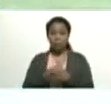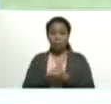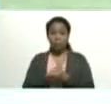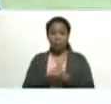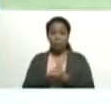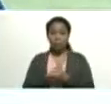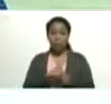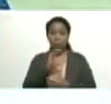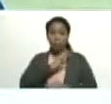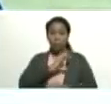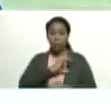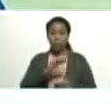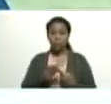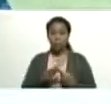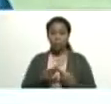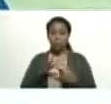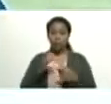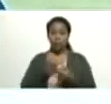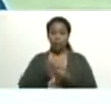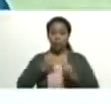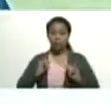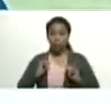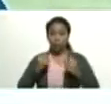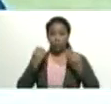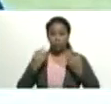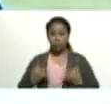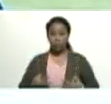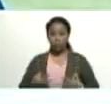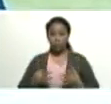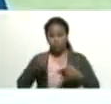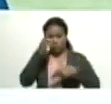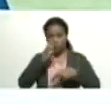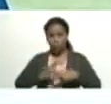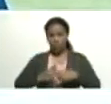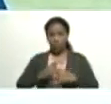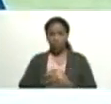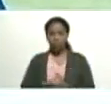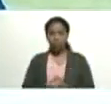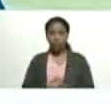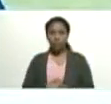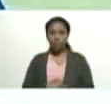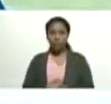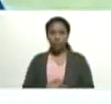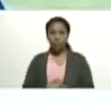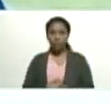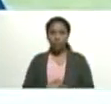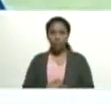Con soberanía, con independencia, con dignidad, con honor. ¿Mm?